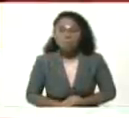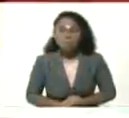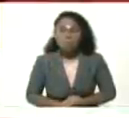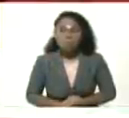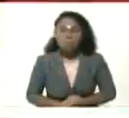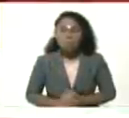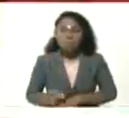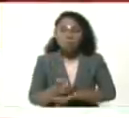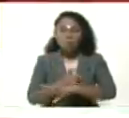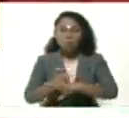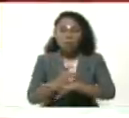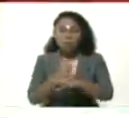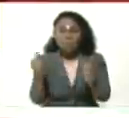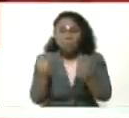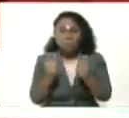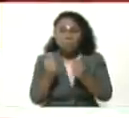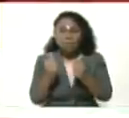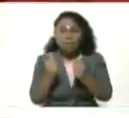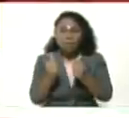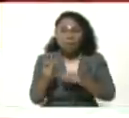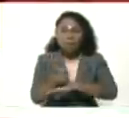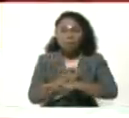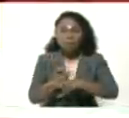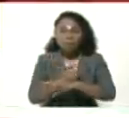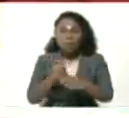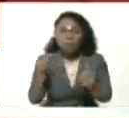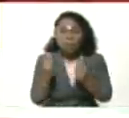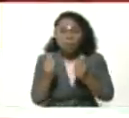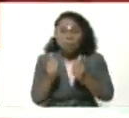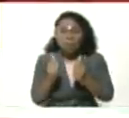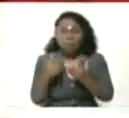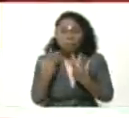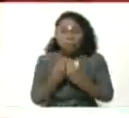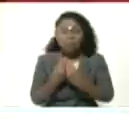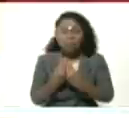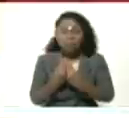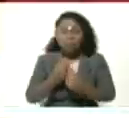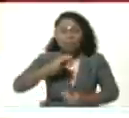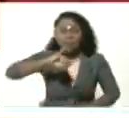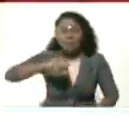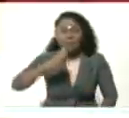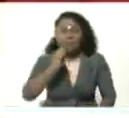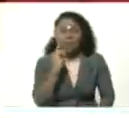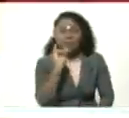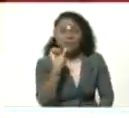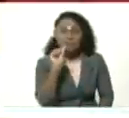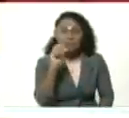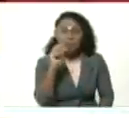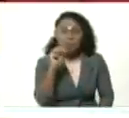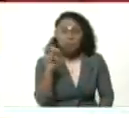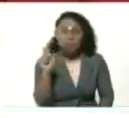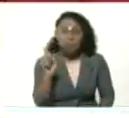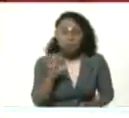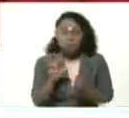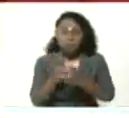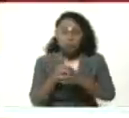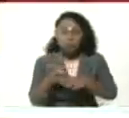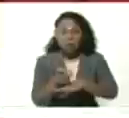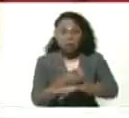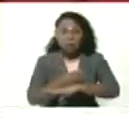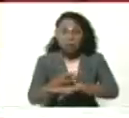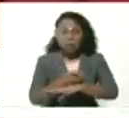El gobernador de Mérida, para la gobernación de Mérida, el compatriota Jason Guzmán, candidato de la patria de la revolución